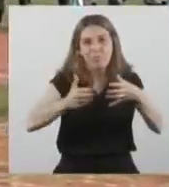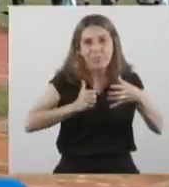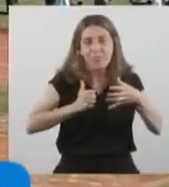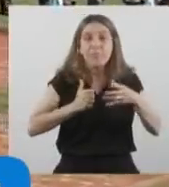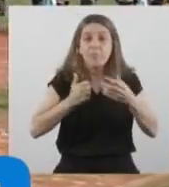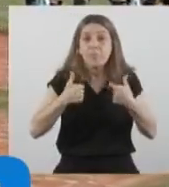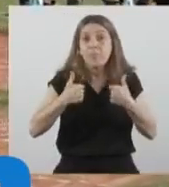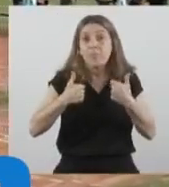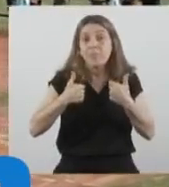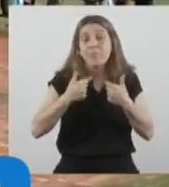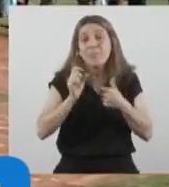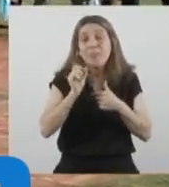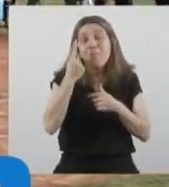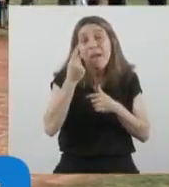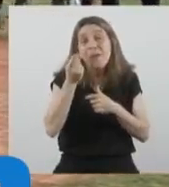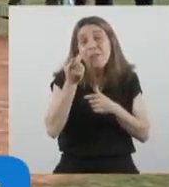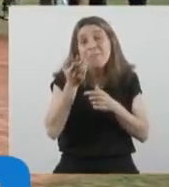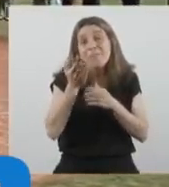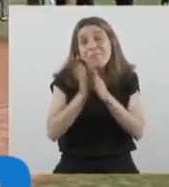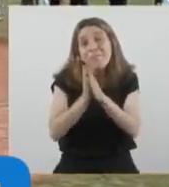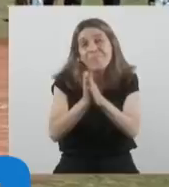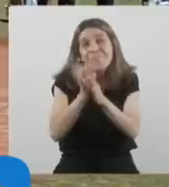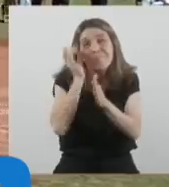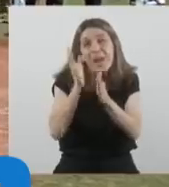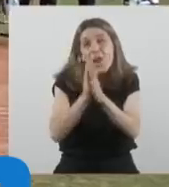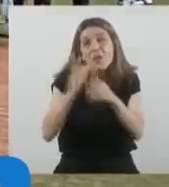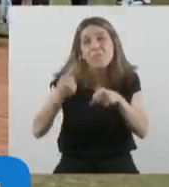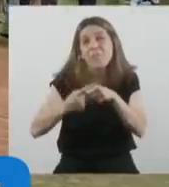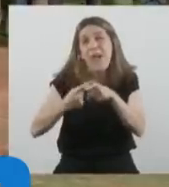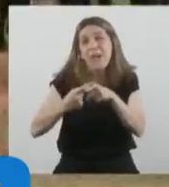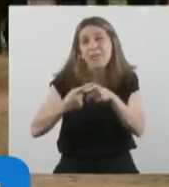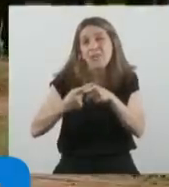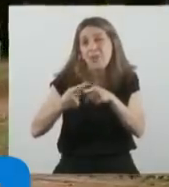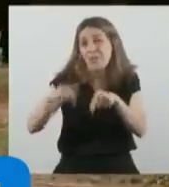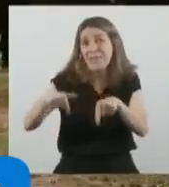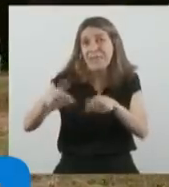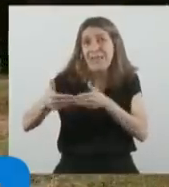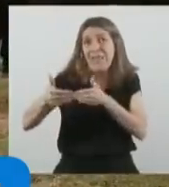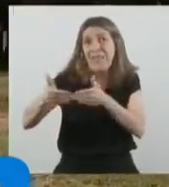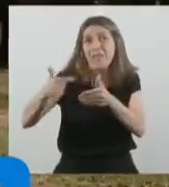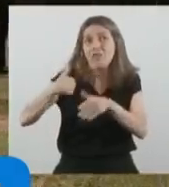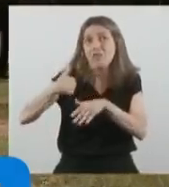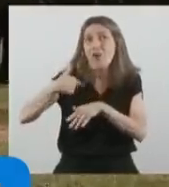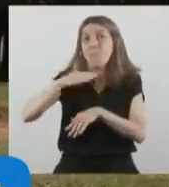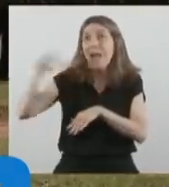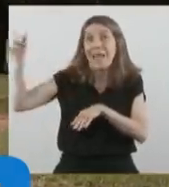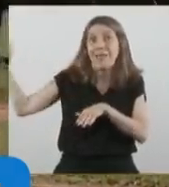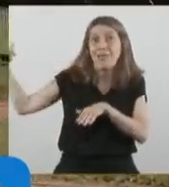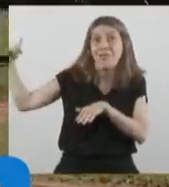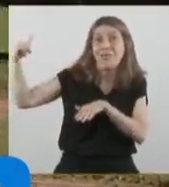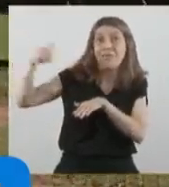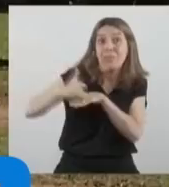empieza por pedir perdón porque esta ceremonia se dilató en el tiempo porque vengo de mexico y no quería estar